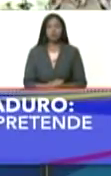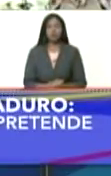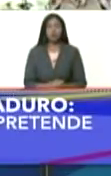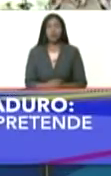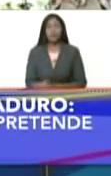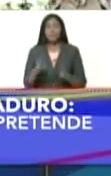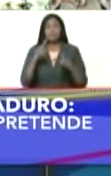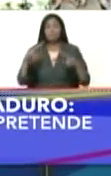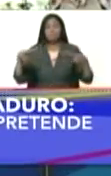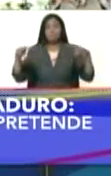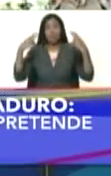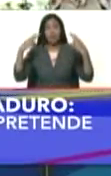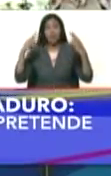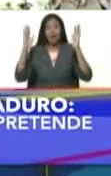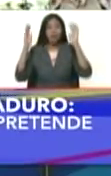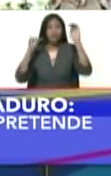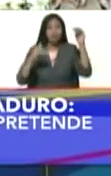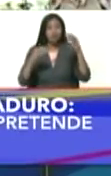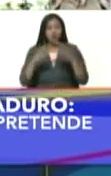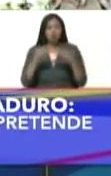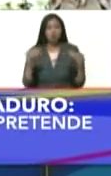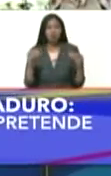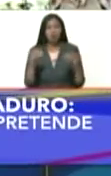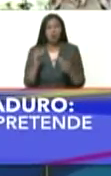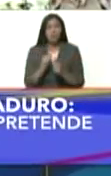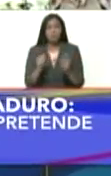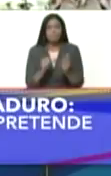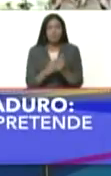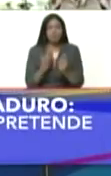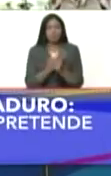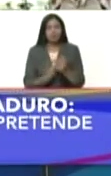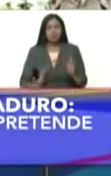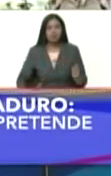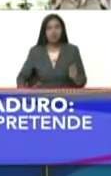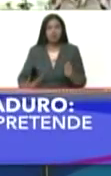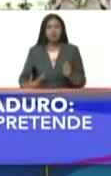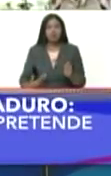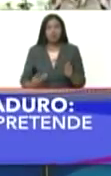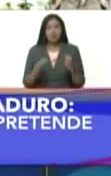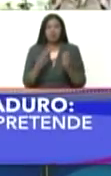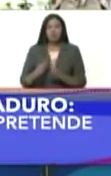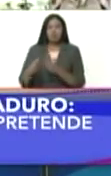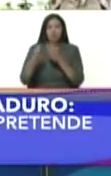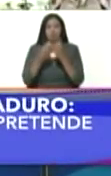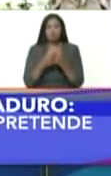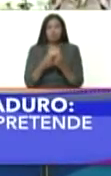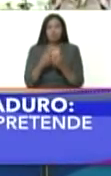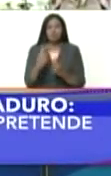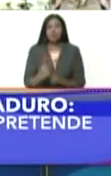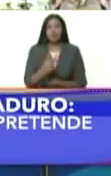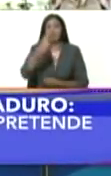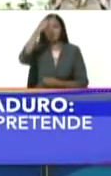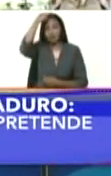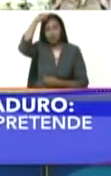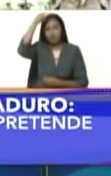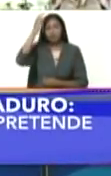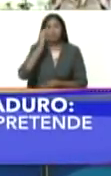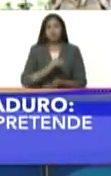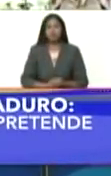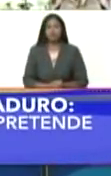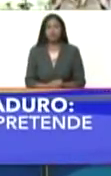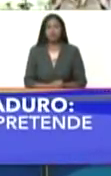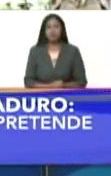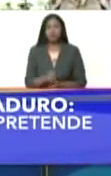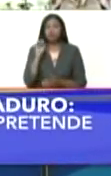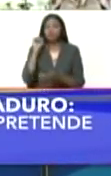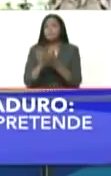Oído, atención, vicepresidente de Economía, Tarek El Aissami. Tóquenle